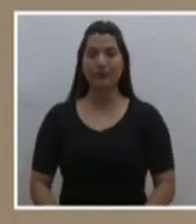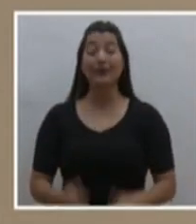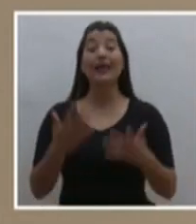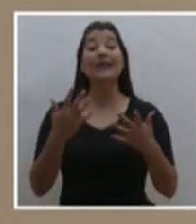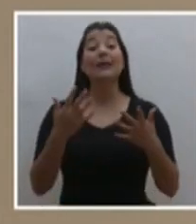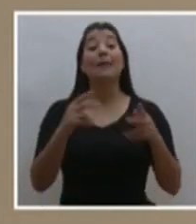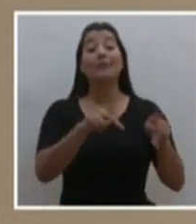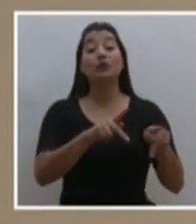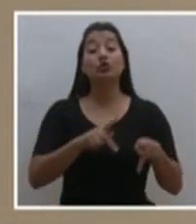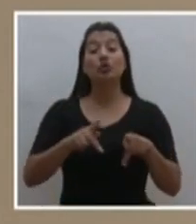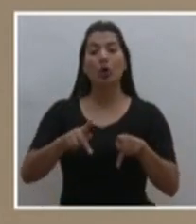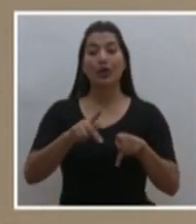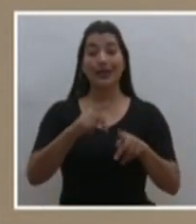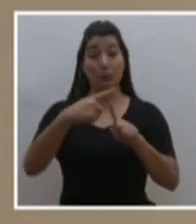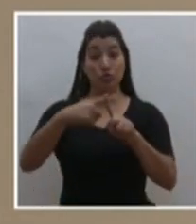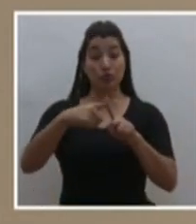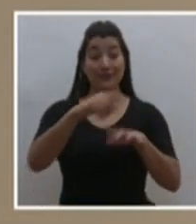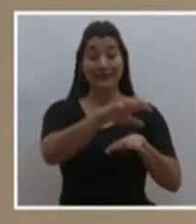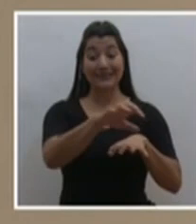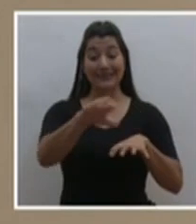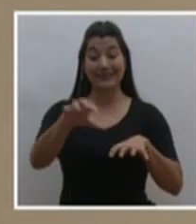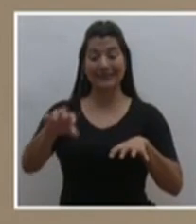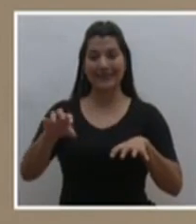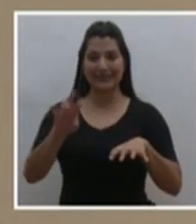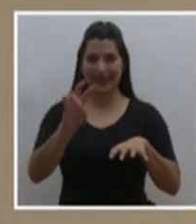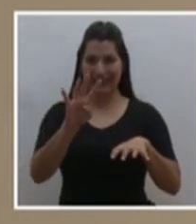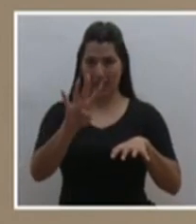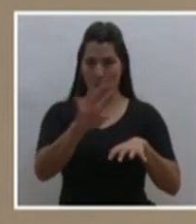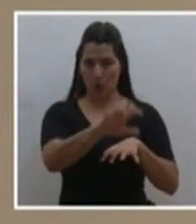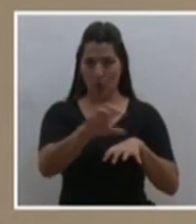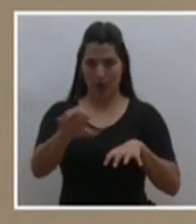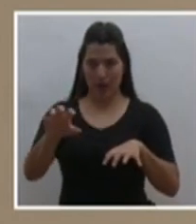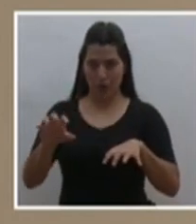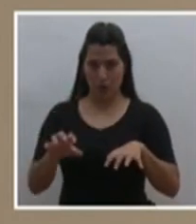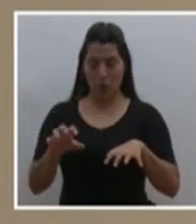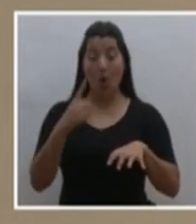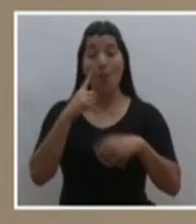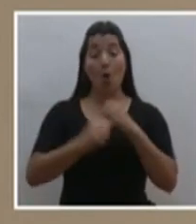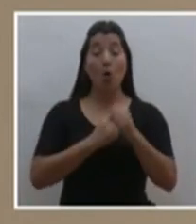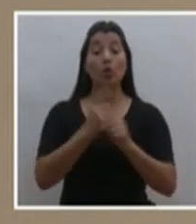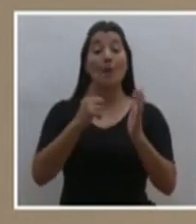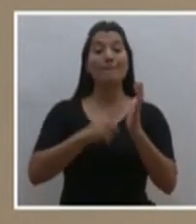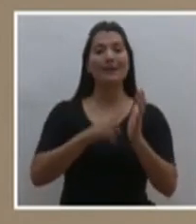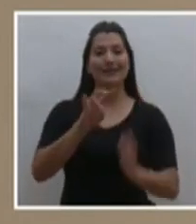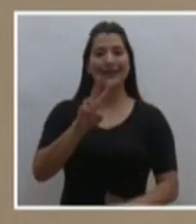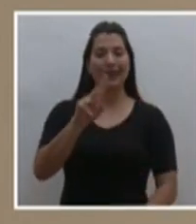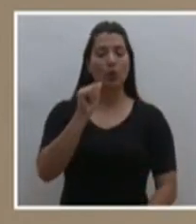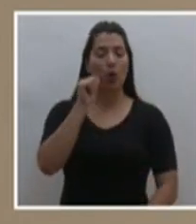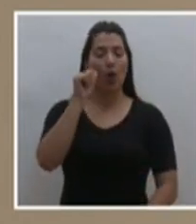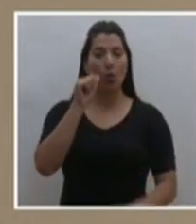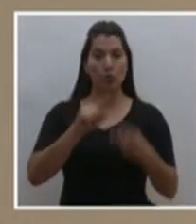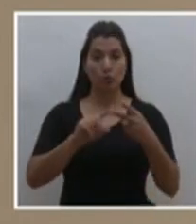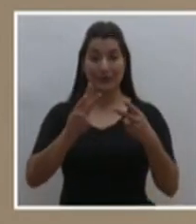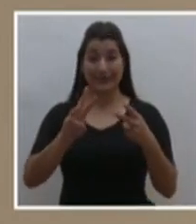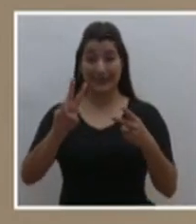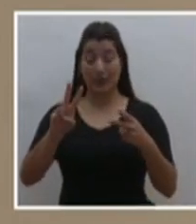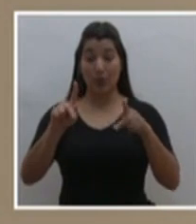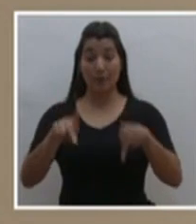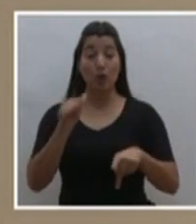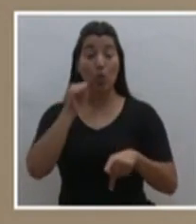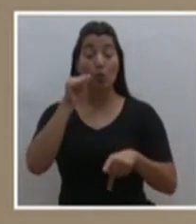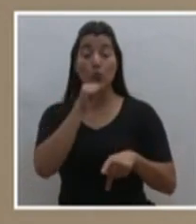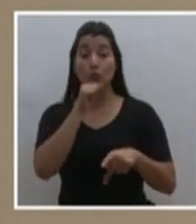casos positivos en 74 cantones del país. Por edad tenemos 1.072 adultos, 62 adultos mayores